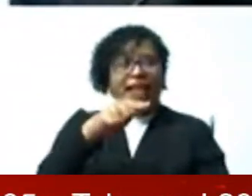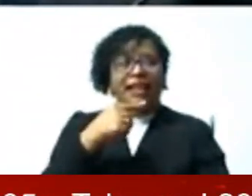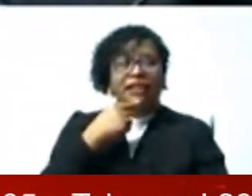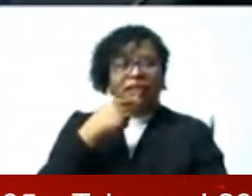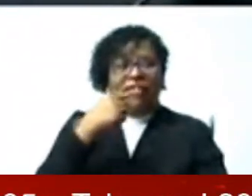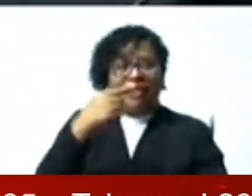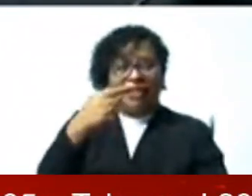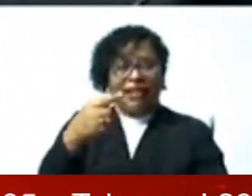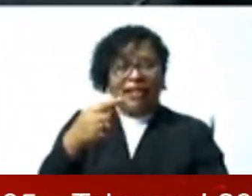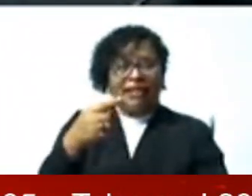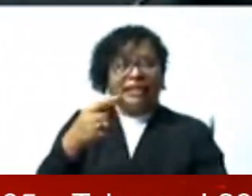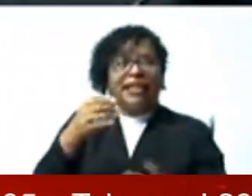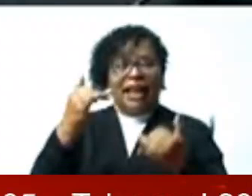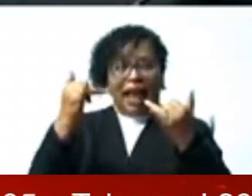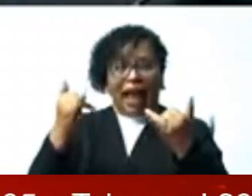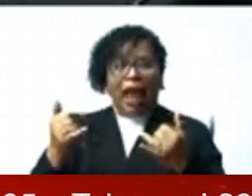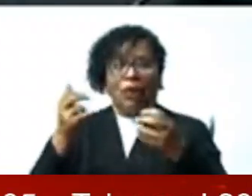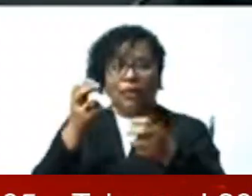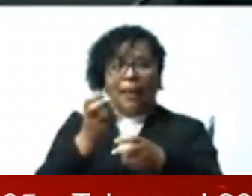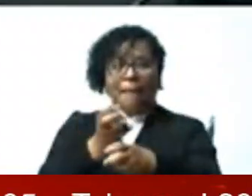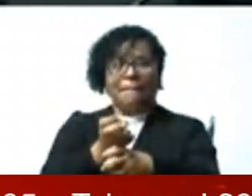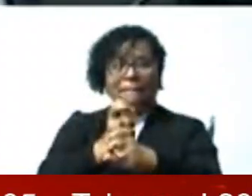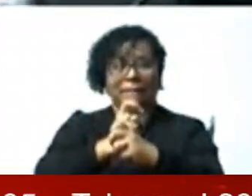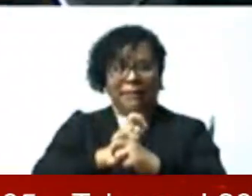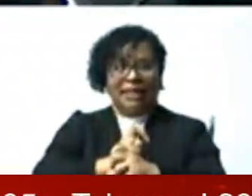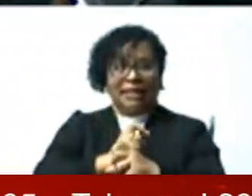de pesos, de dólares, perdón,